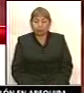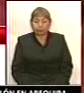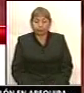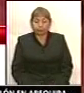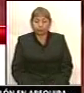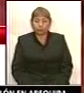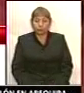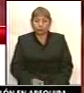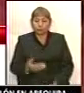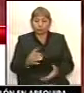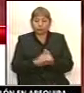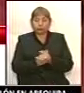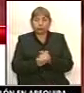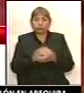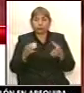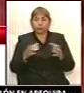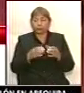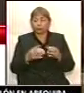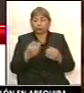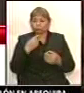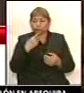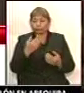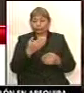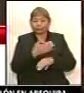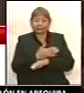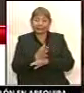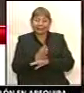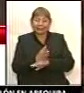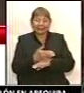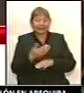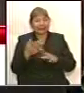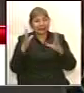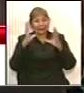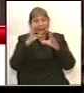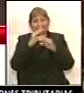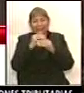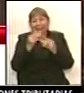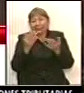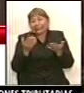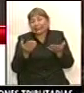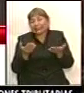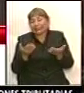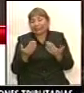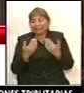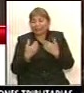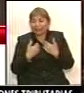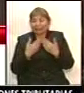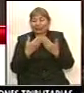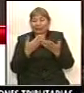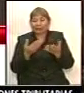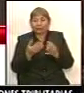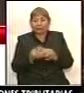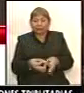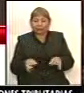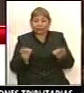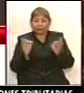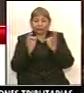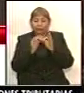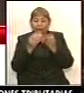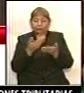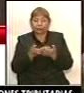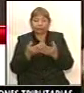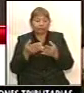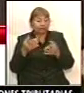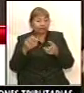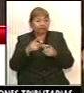Colegas congresistas, sé que estamos a altas horas de la noche, pero sin embargo, tenemos que darle la importancia del caso a un sector